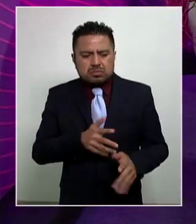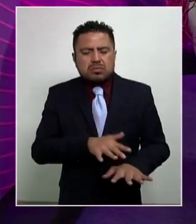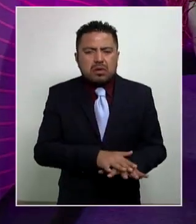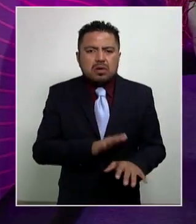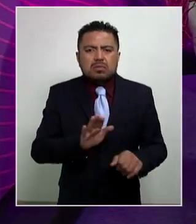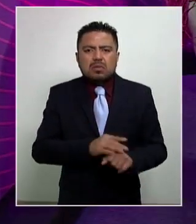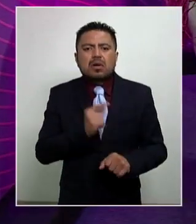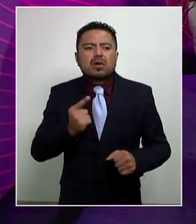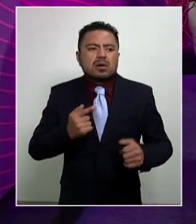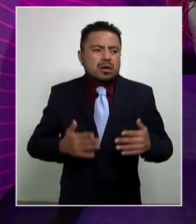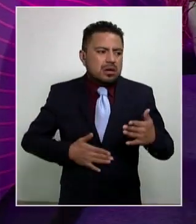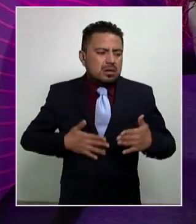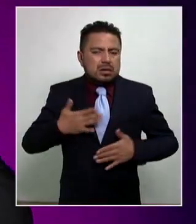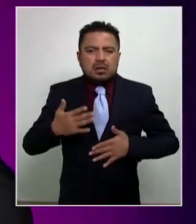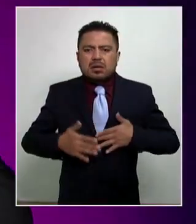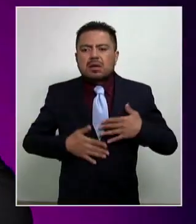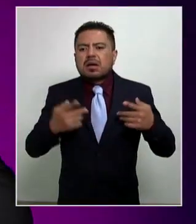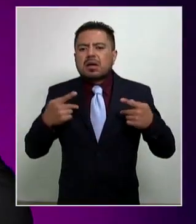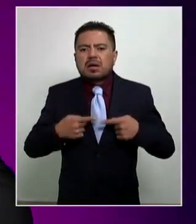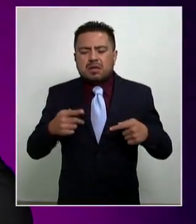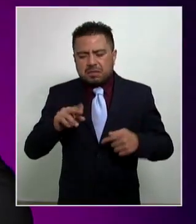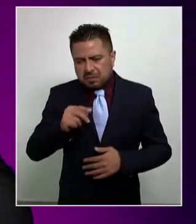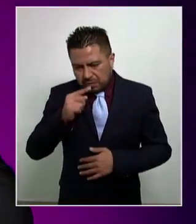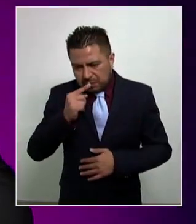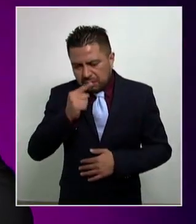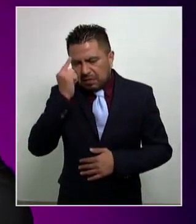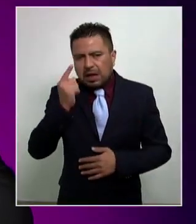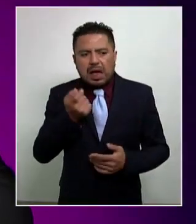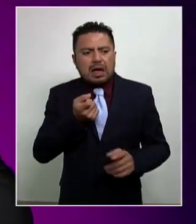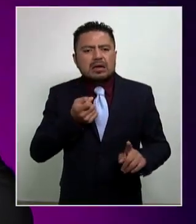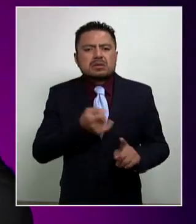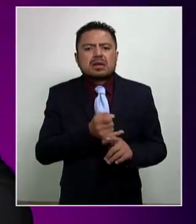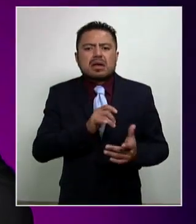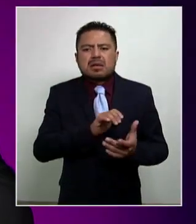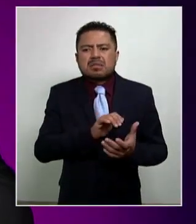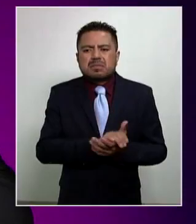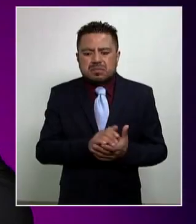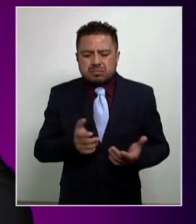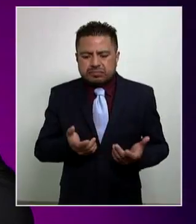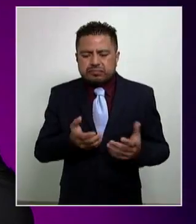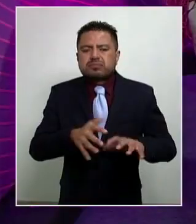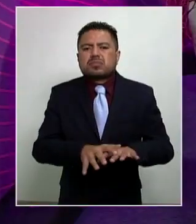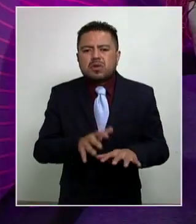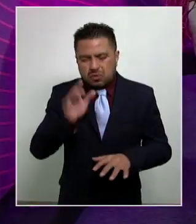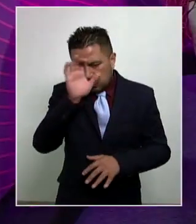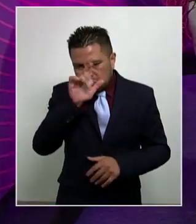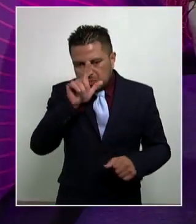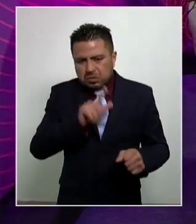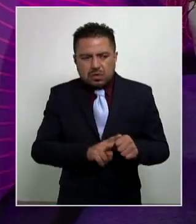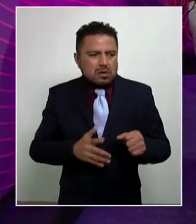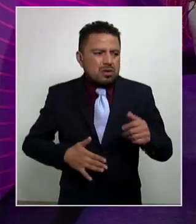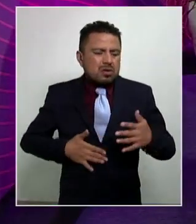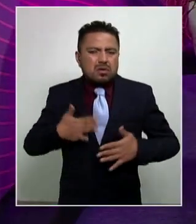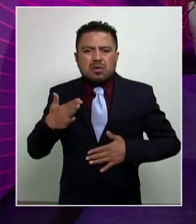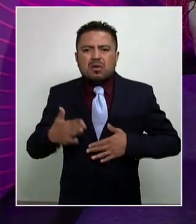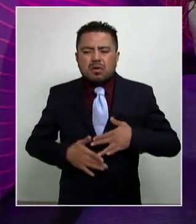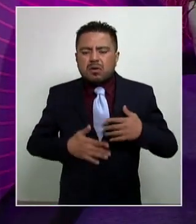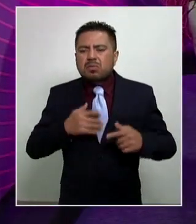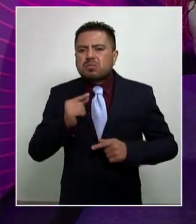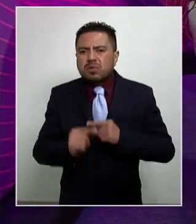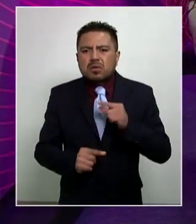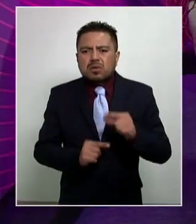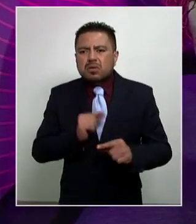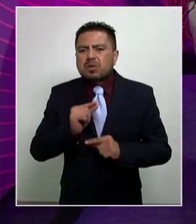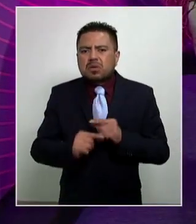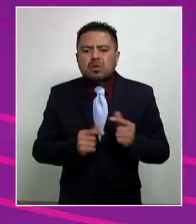la convivencia entre gente no tan es fácil, hasta en una pareja. La gente integra una cultura de convivencia poco a poco,